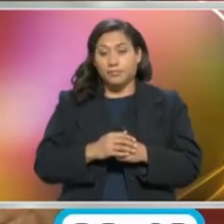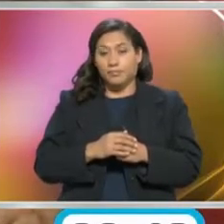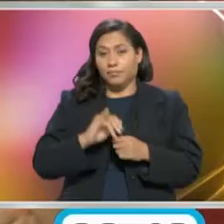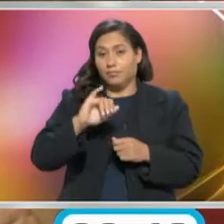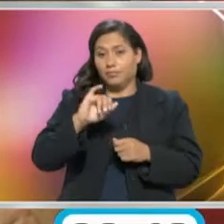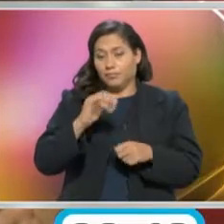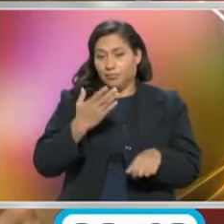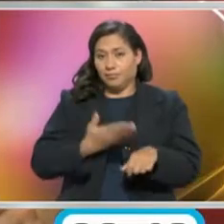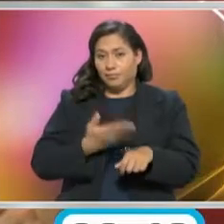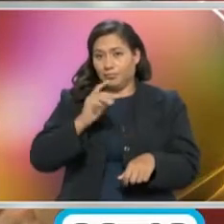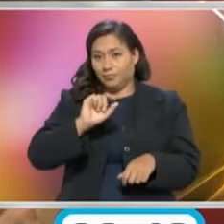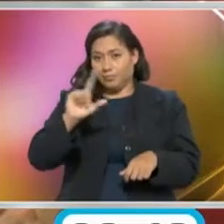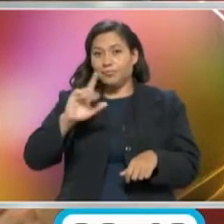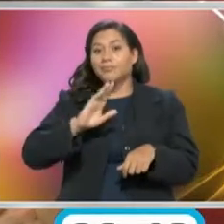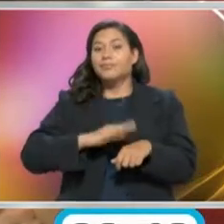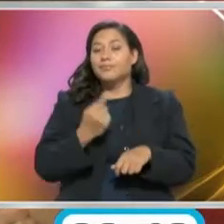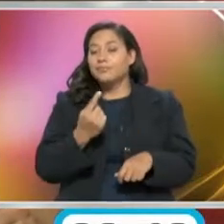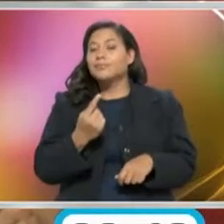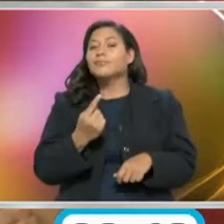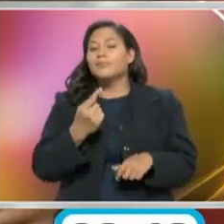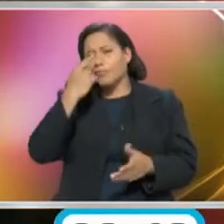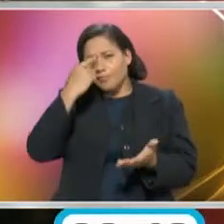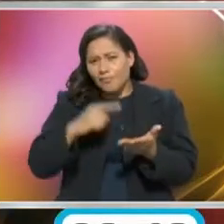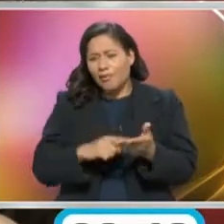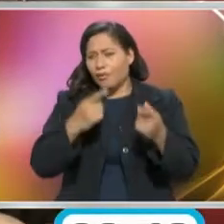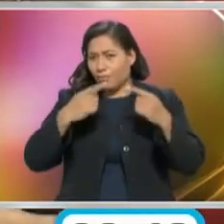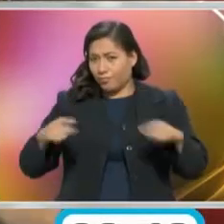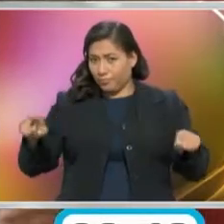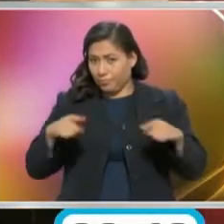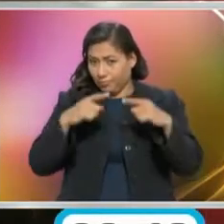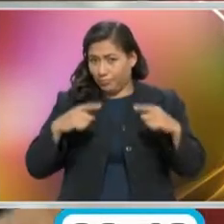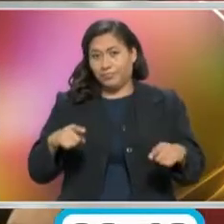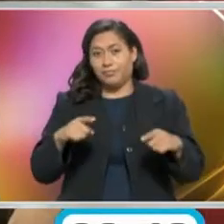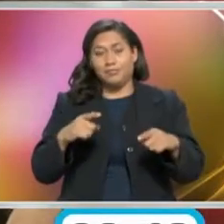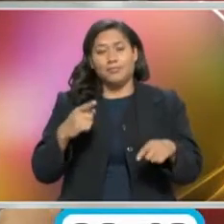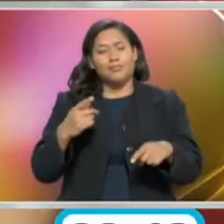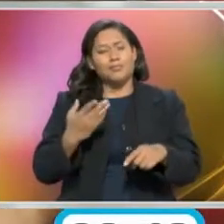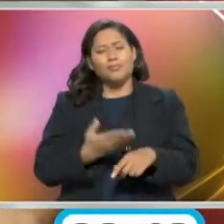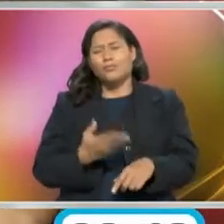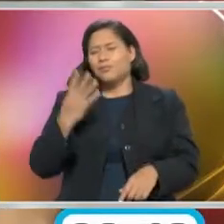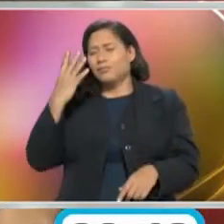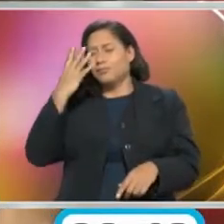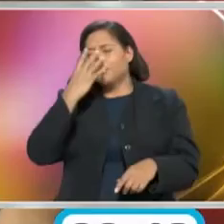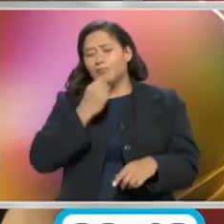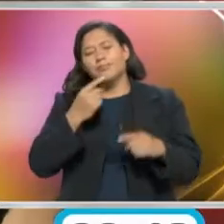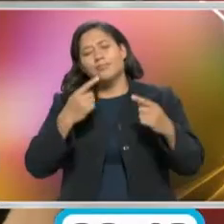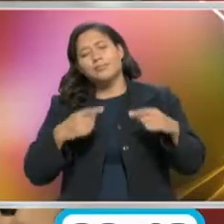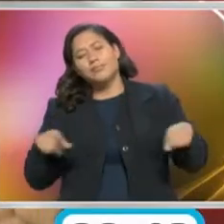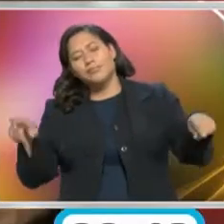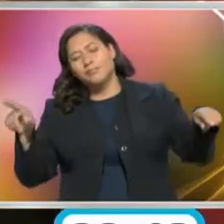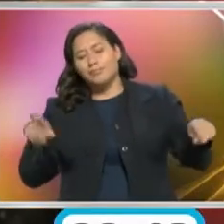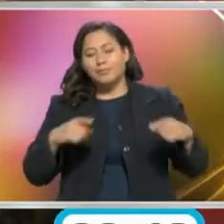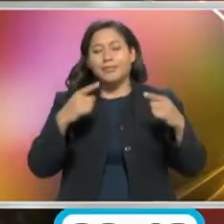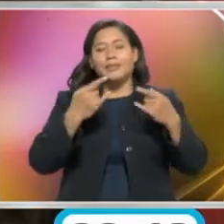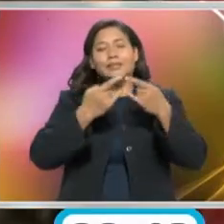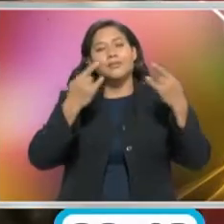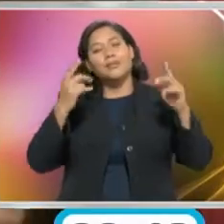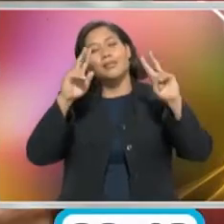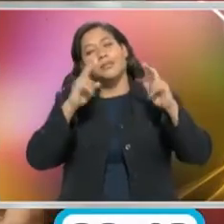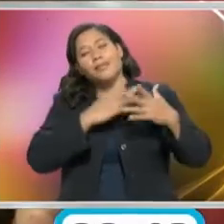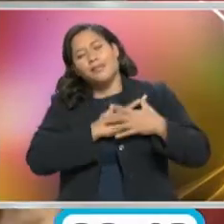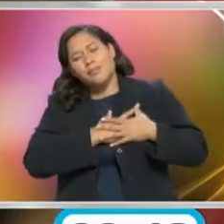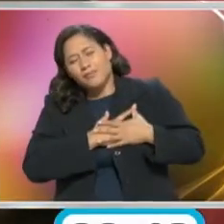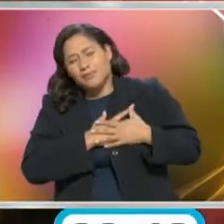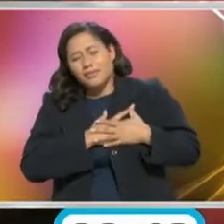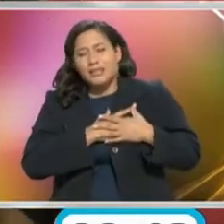muy popular porque creo que es la música es tan bella y la historia se habla de amor, de